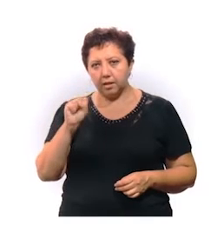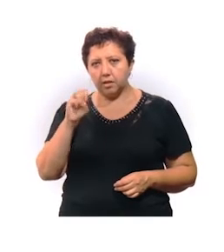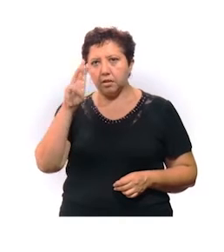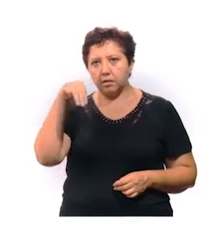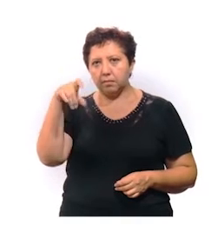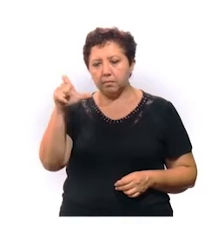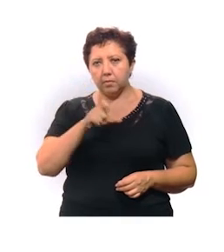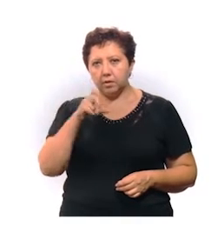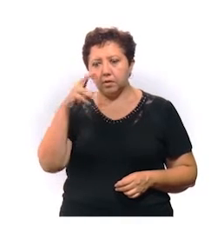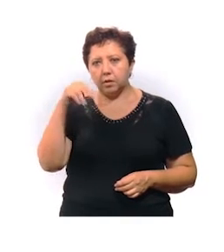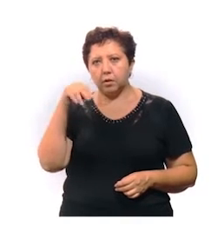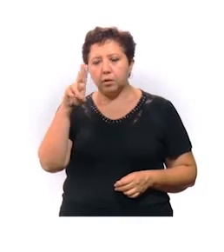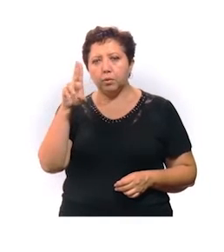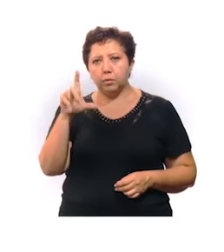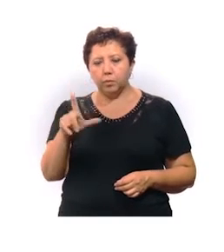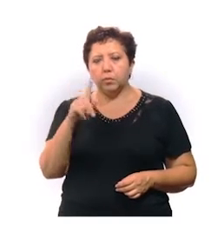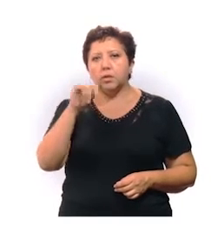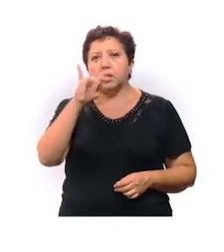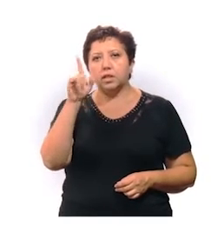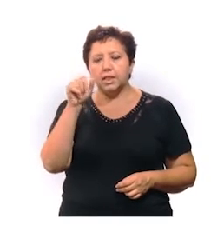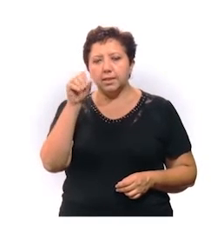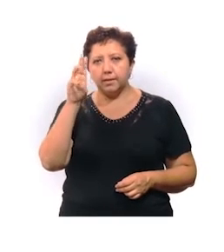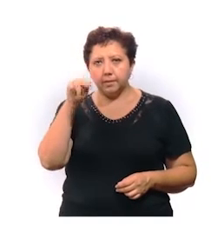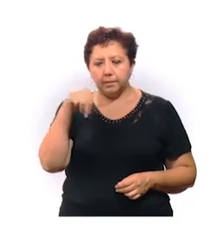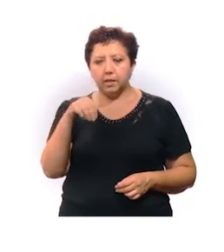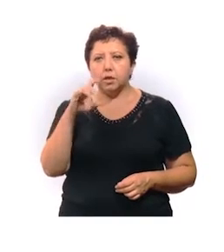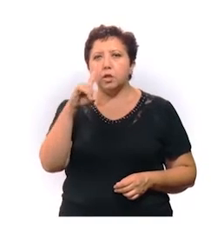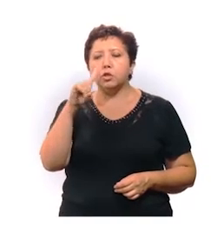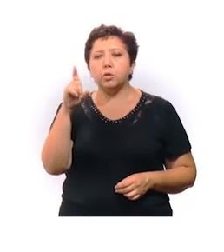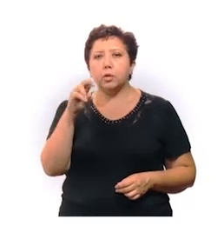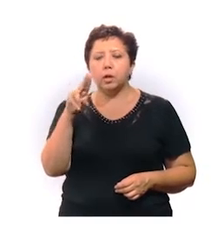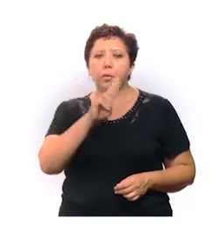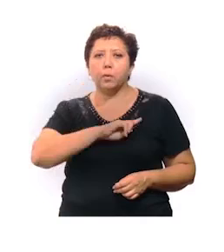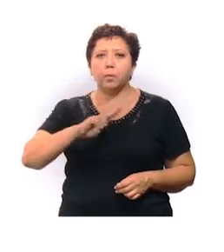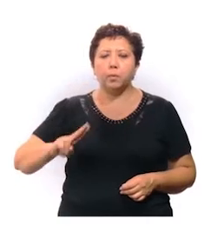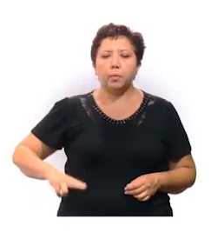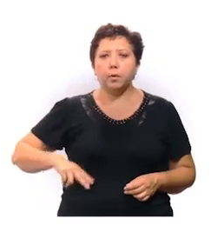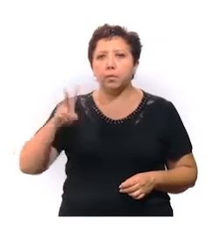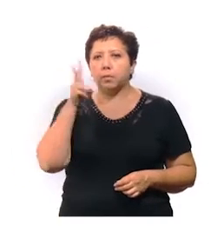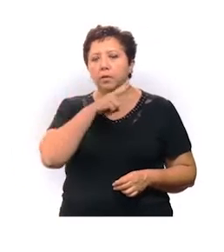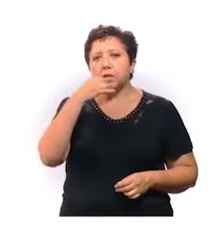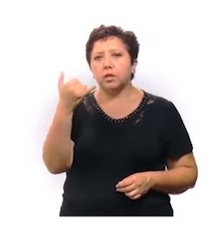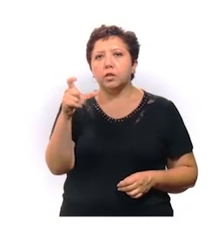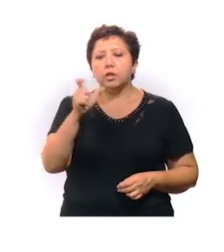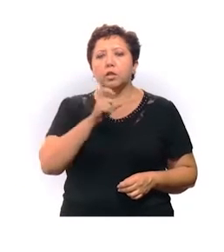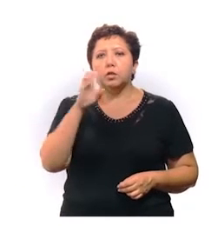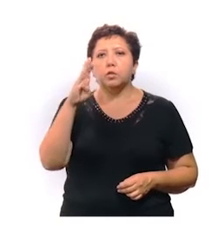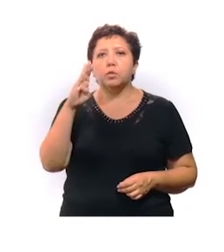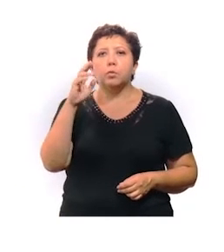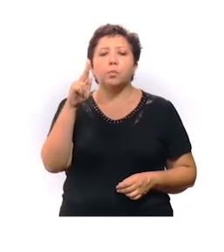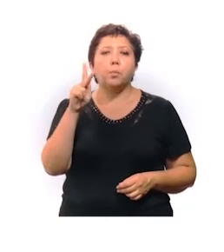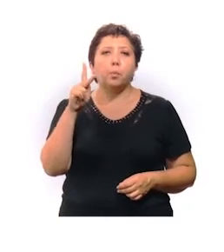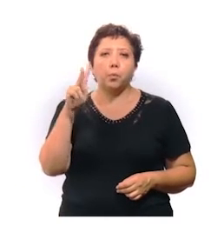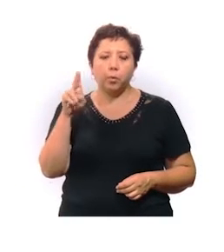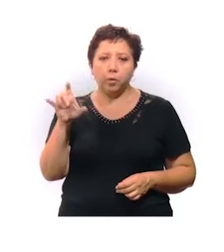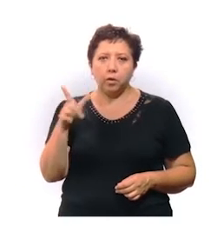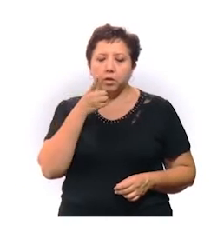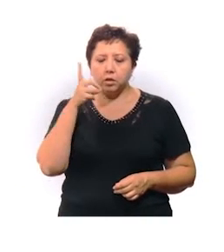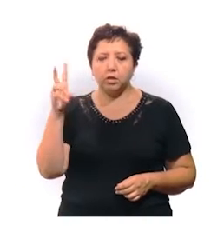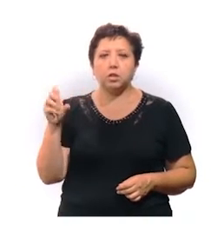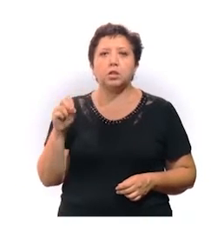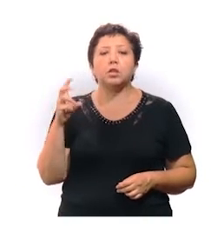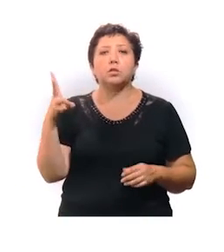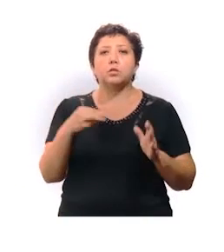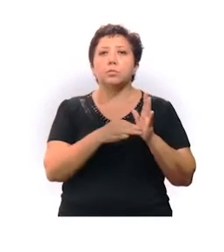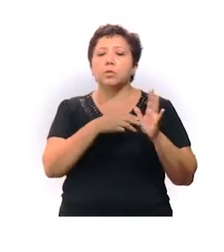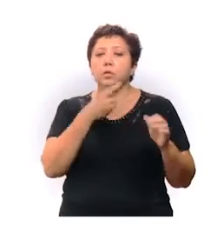Maxcanú, Peto, Tecal de Venegas, Tizimín, Zucacab, Humán, Valladolid y Yaxcucul. De los